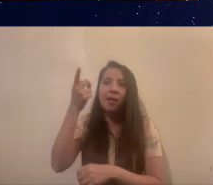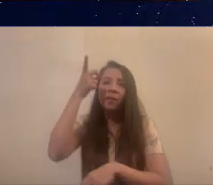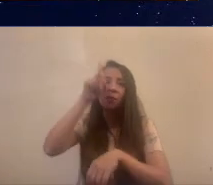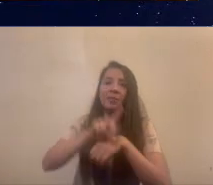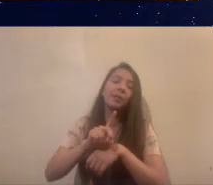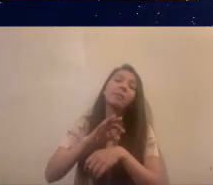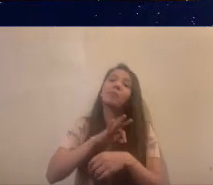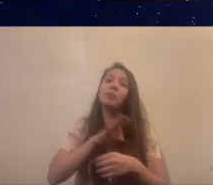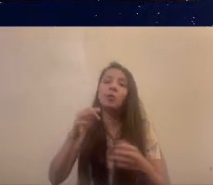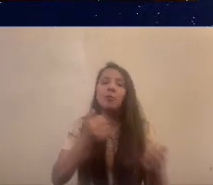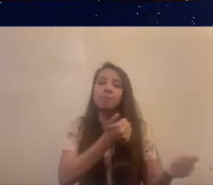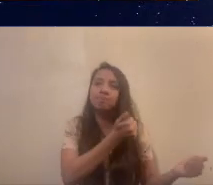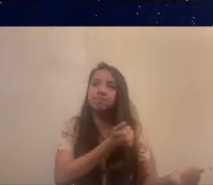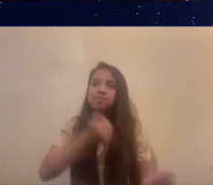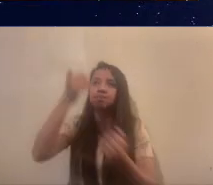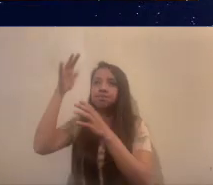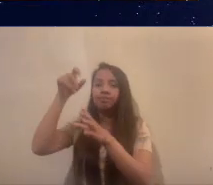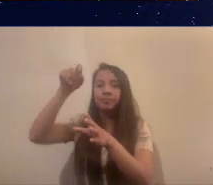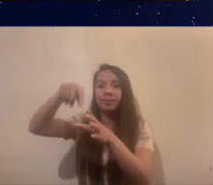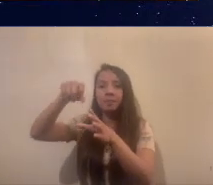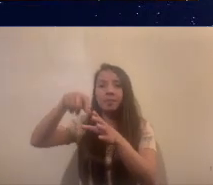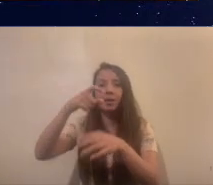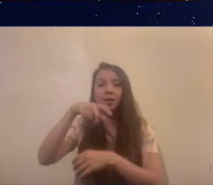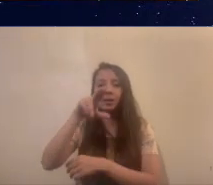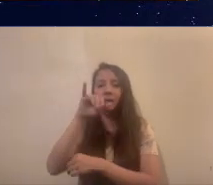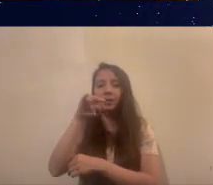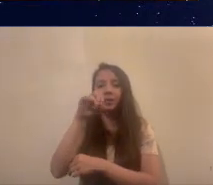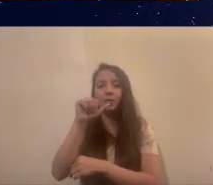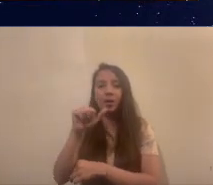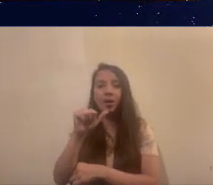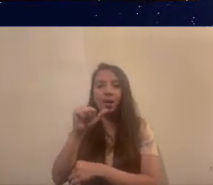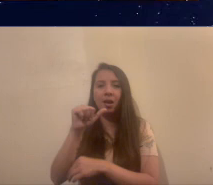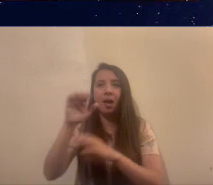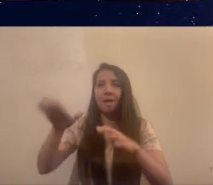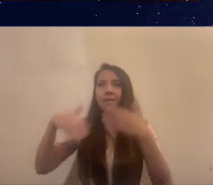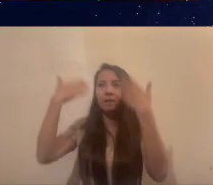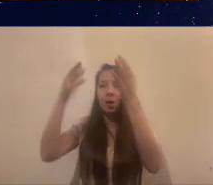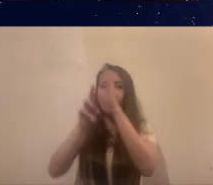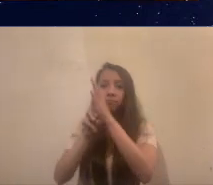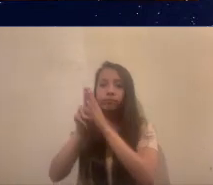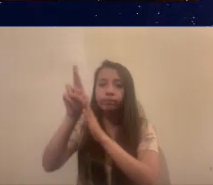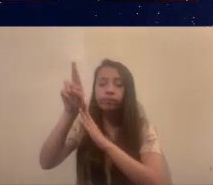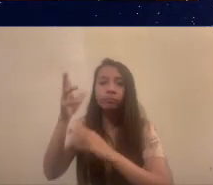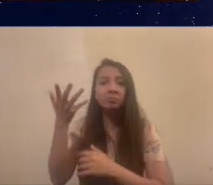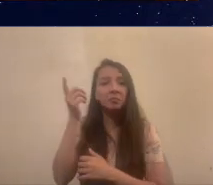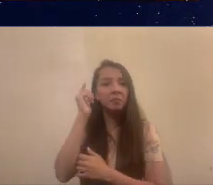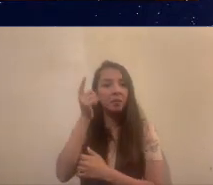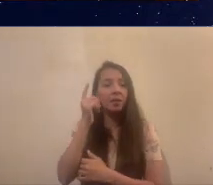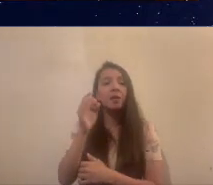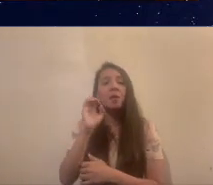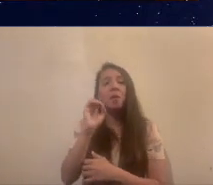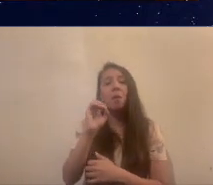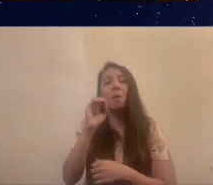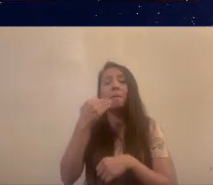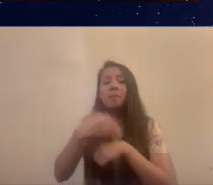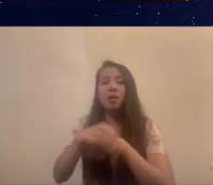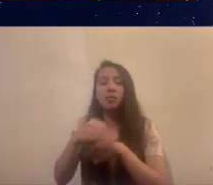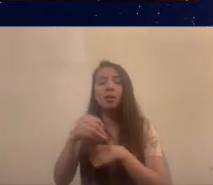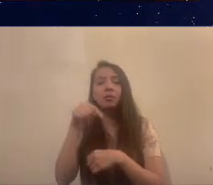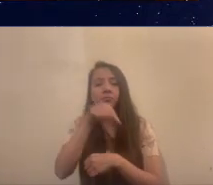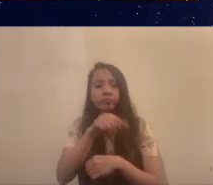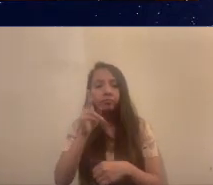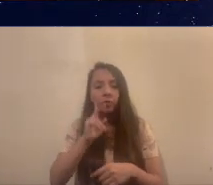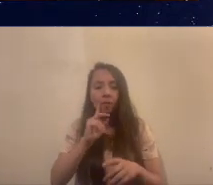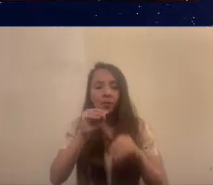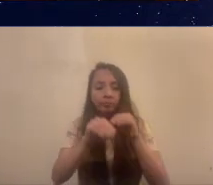mandar semillas de quinoa a la estación espacial o seguir con experimentos que nos permitan ensayar este